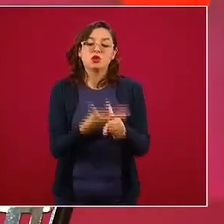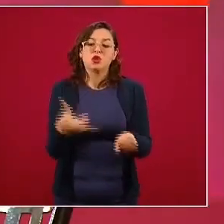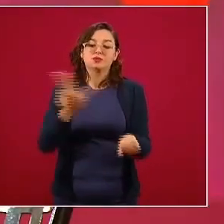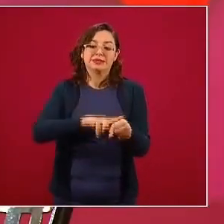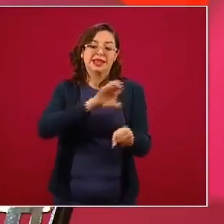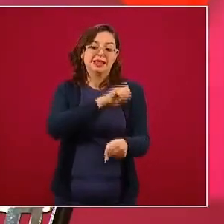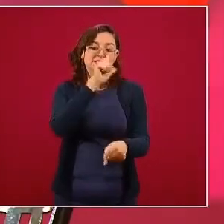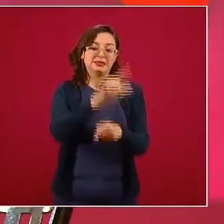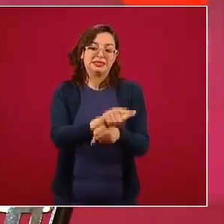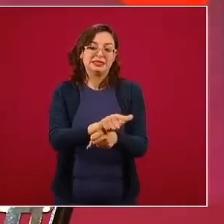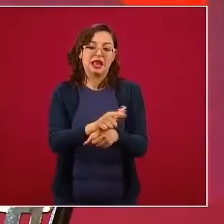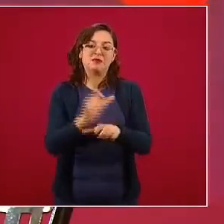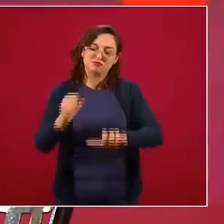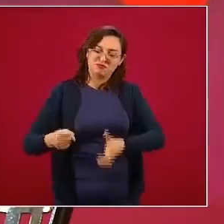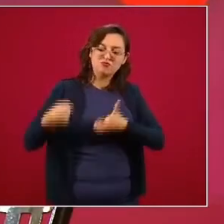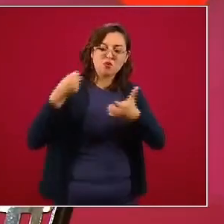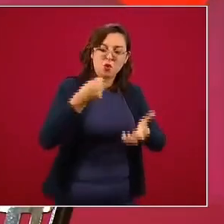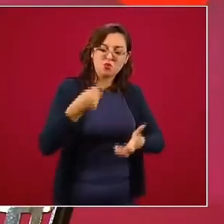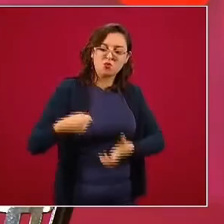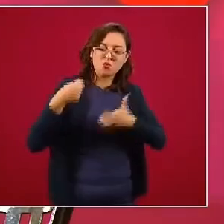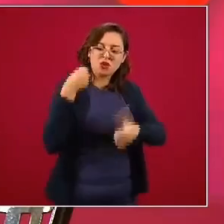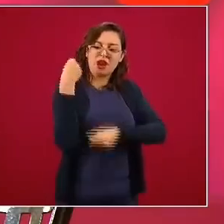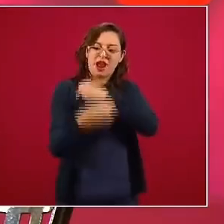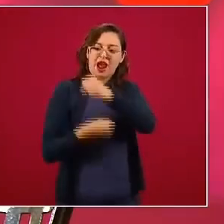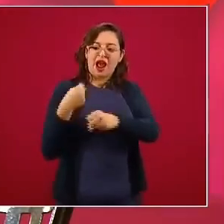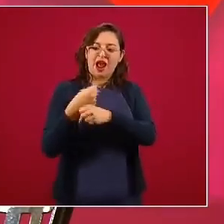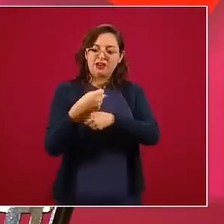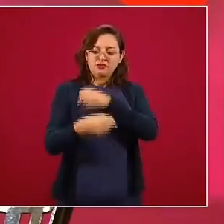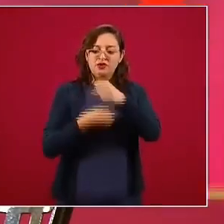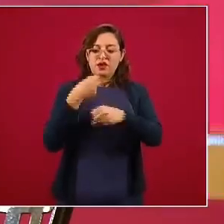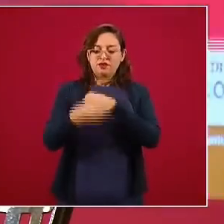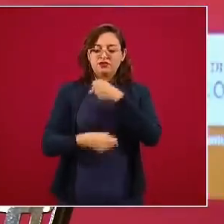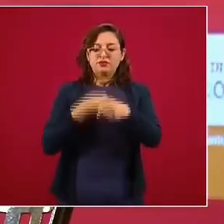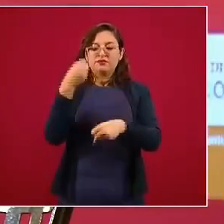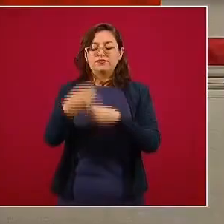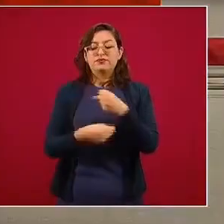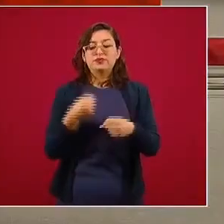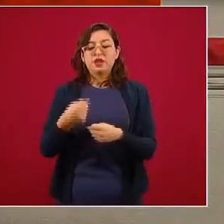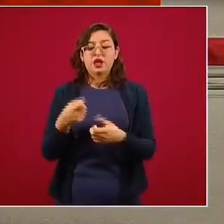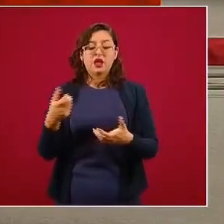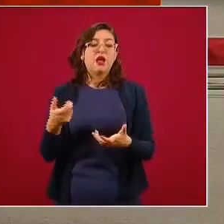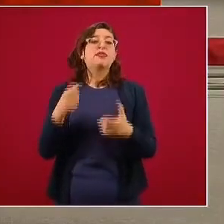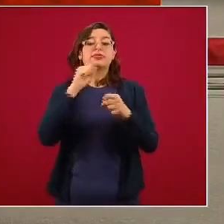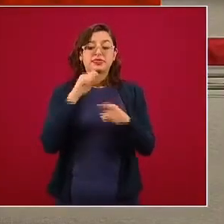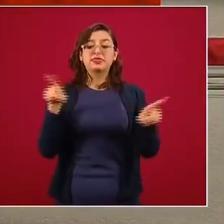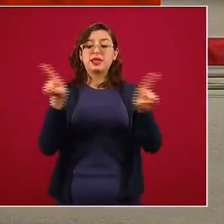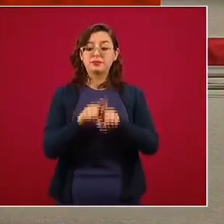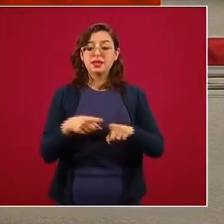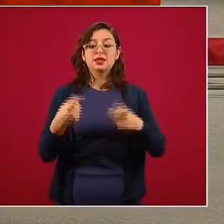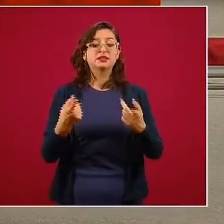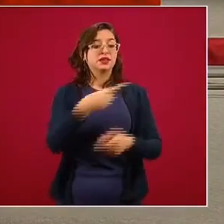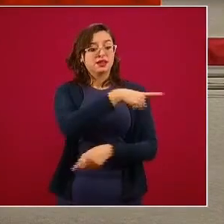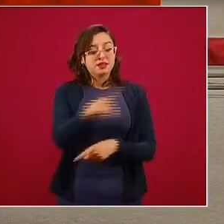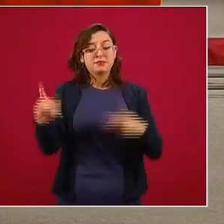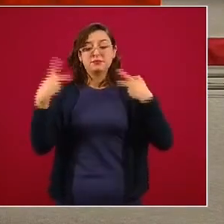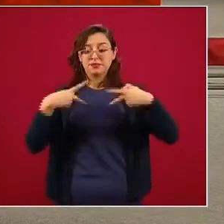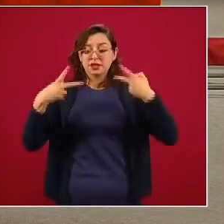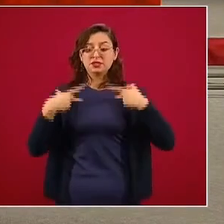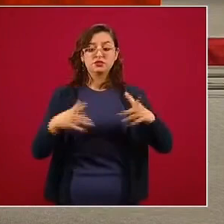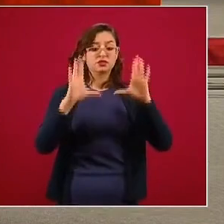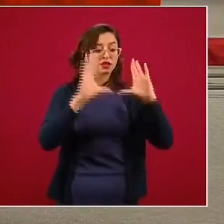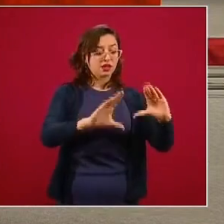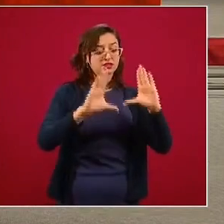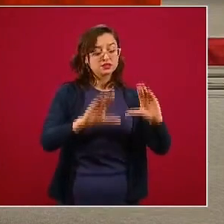especializadas, en donde ha habido inversión a lo largo de mucho tiempo, no solamente inversión monetaria, sino la formación apropiada de